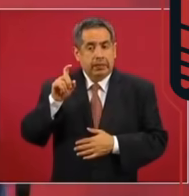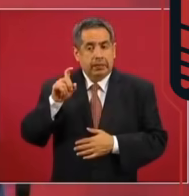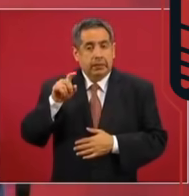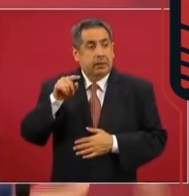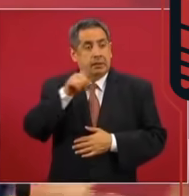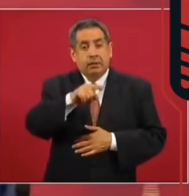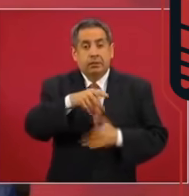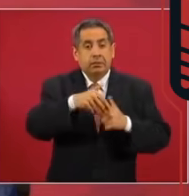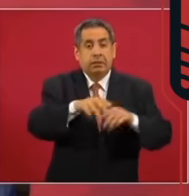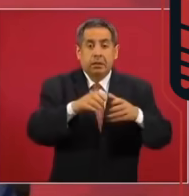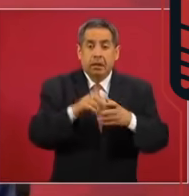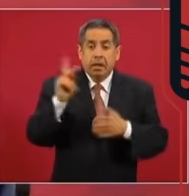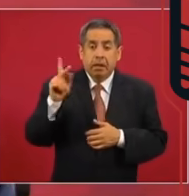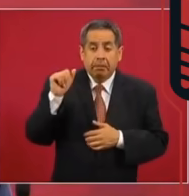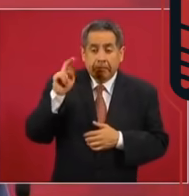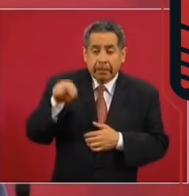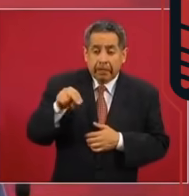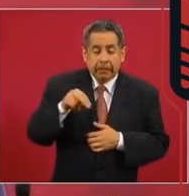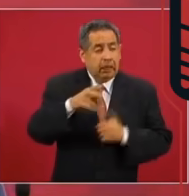meeting del PAN.